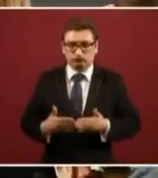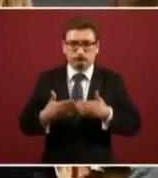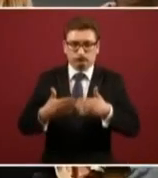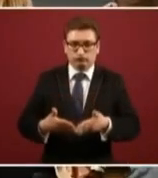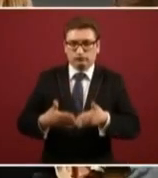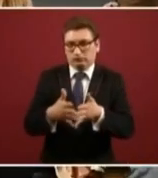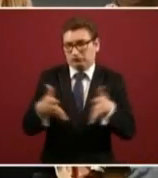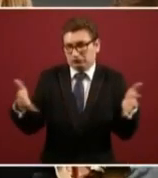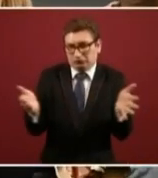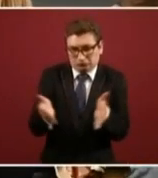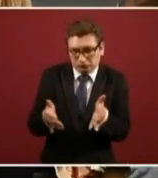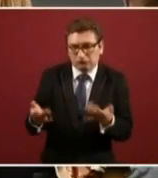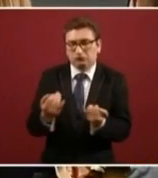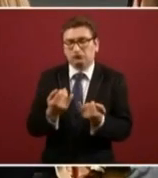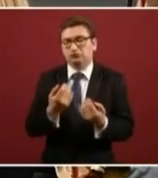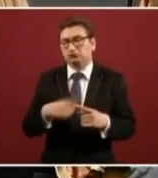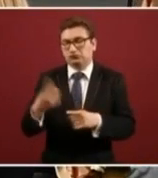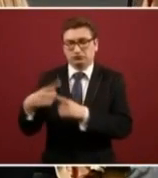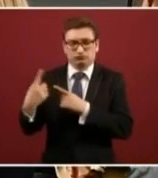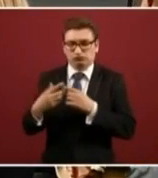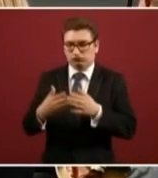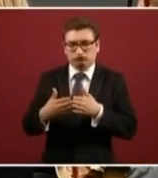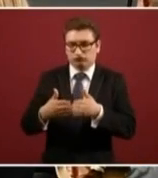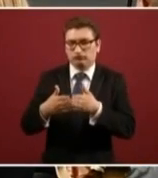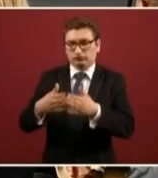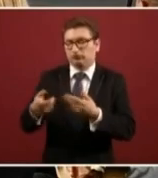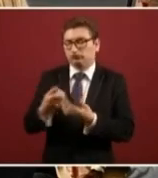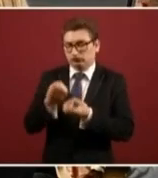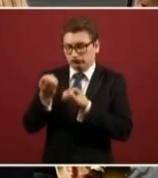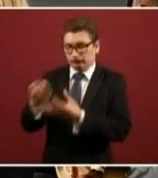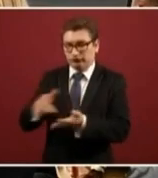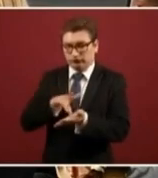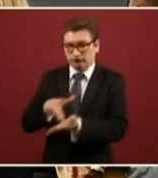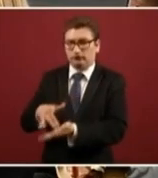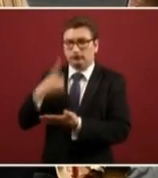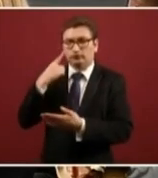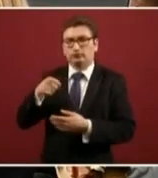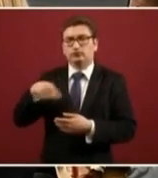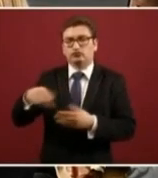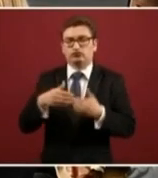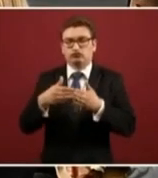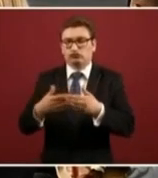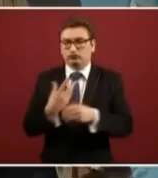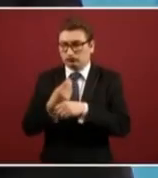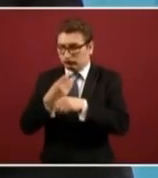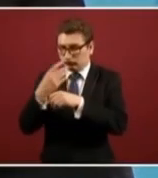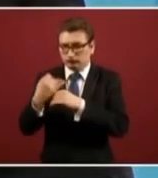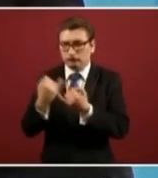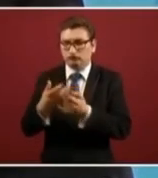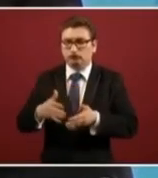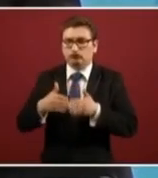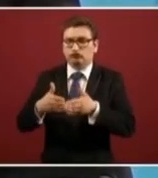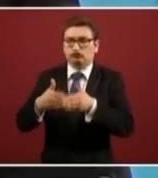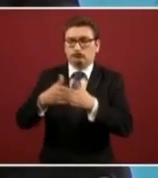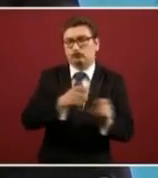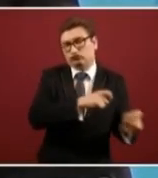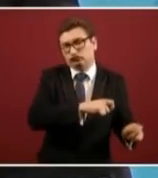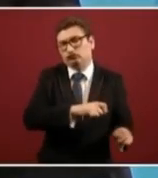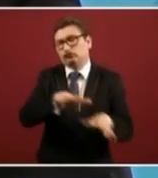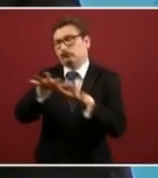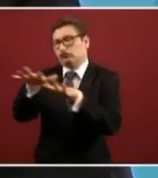y menores, donde cada uno de los productores reciben apoyos para mejorar su capacidad de captura, ir